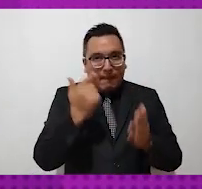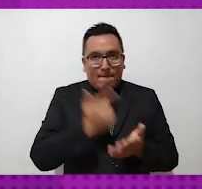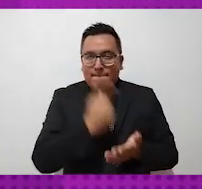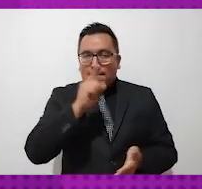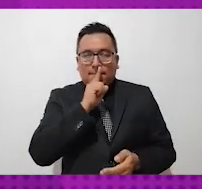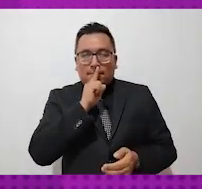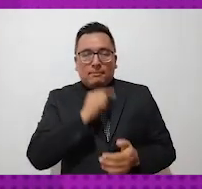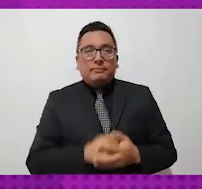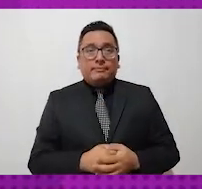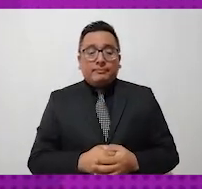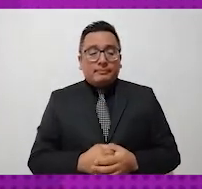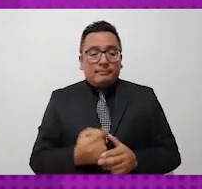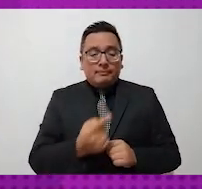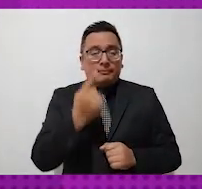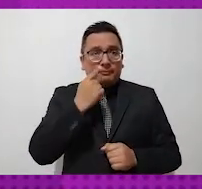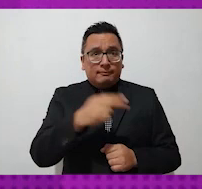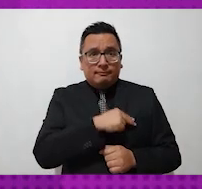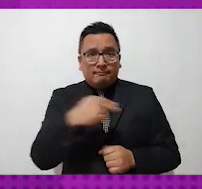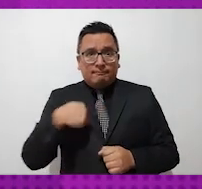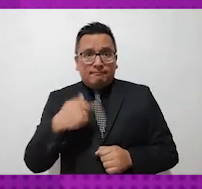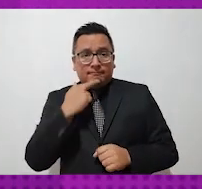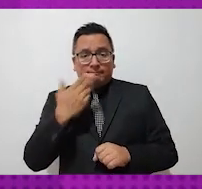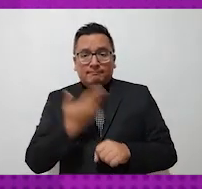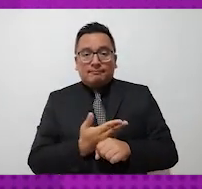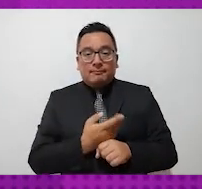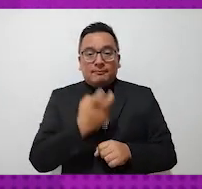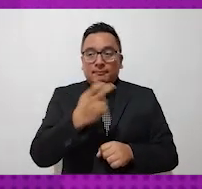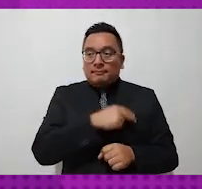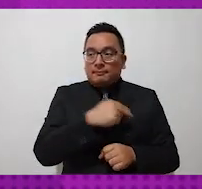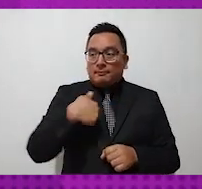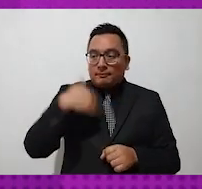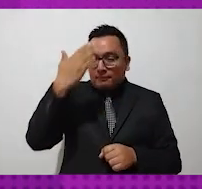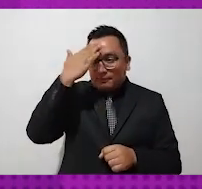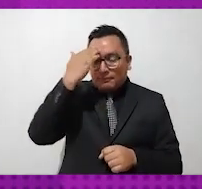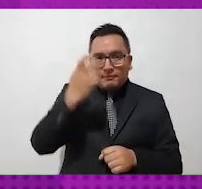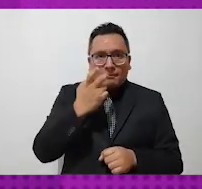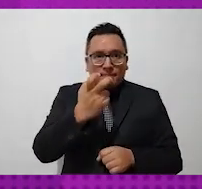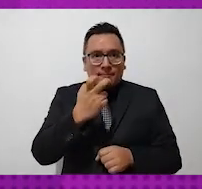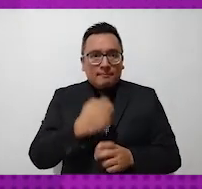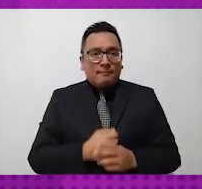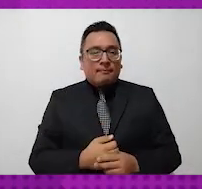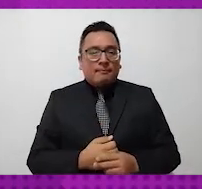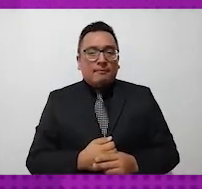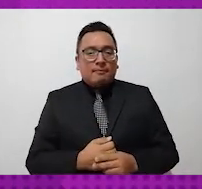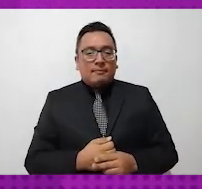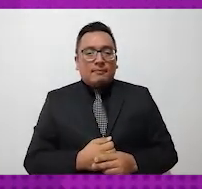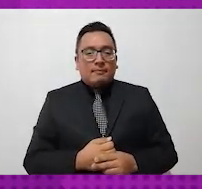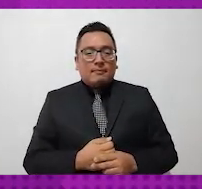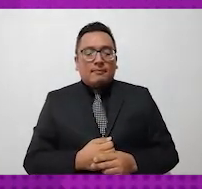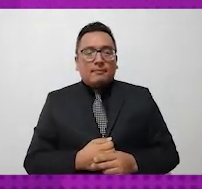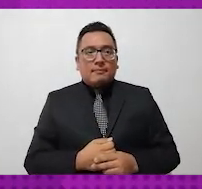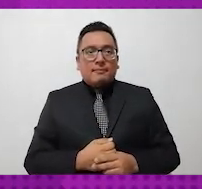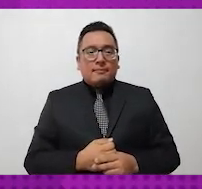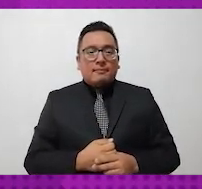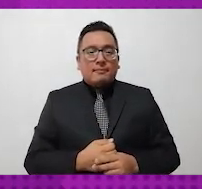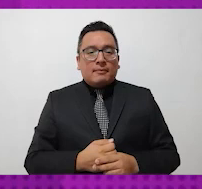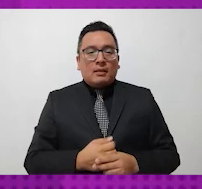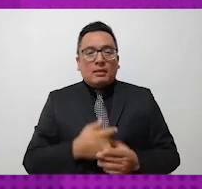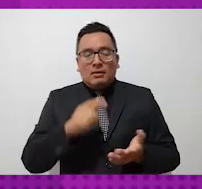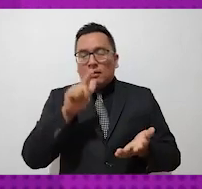nosotros estamos facultados única y exclusivamente para conocer de esas faltas administrativas no graves.